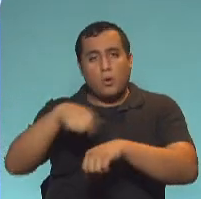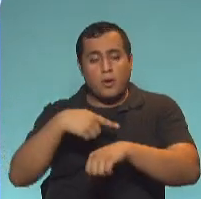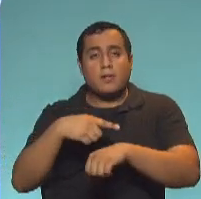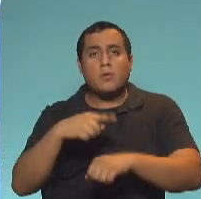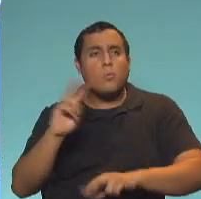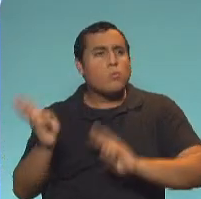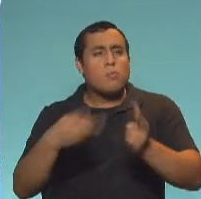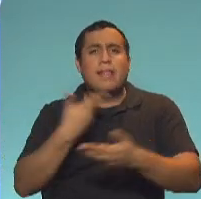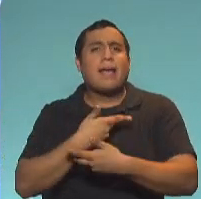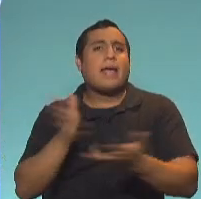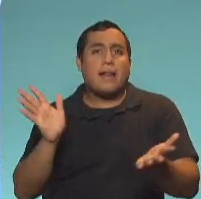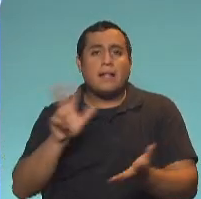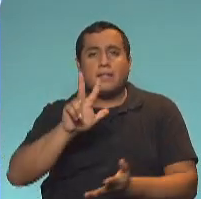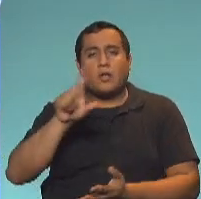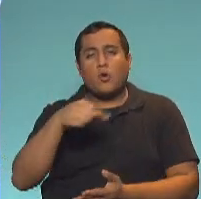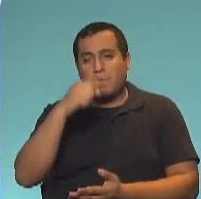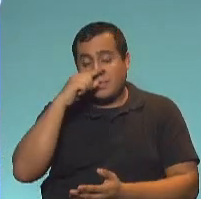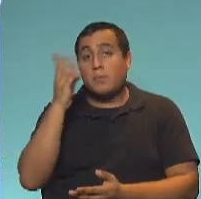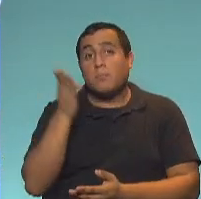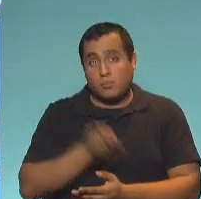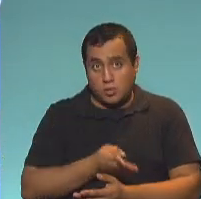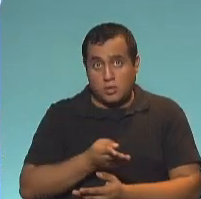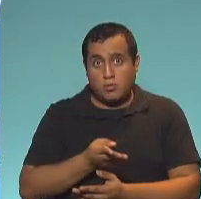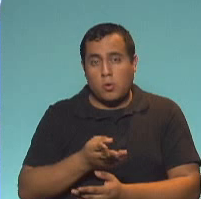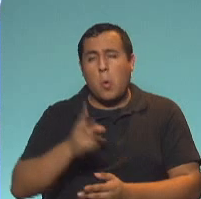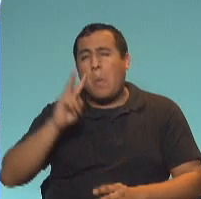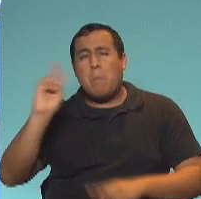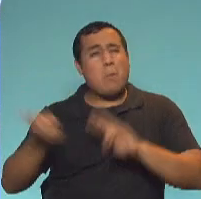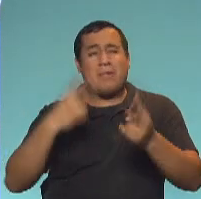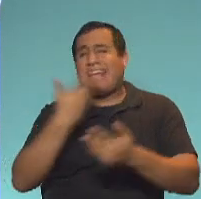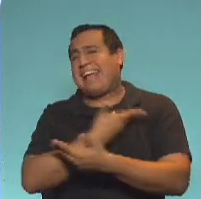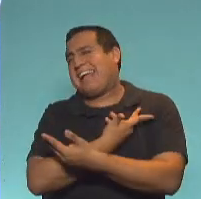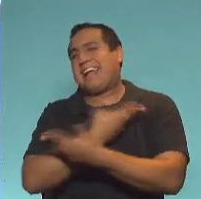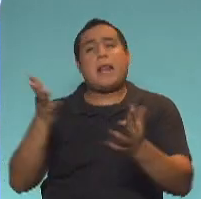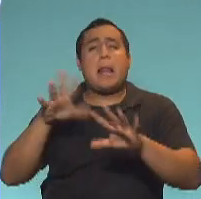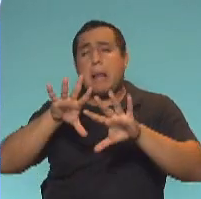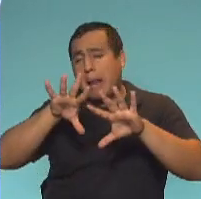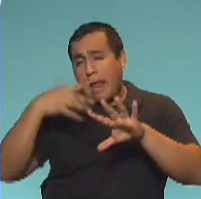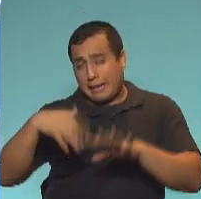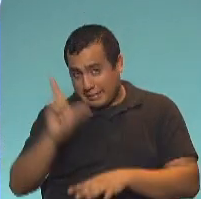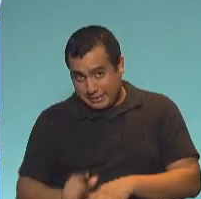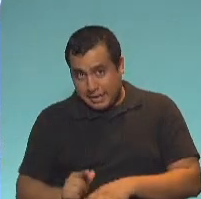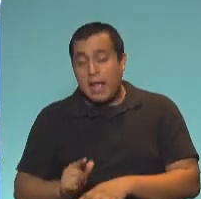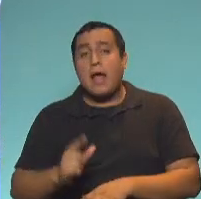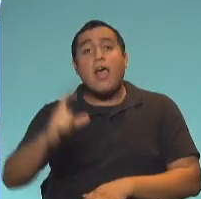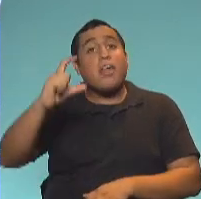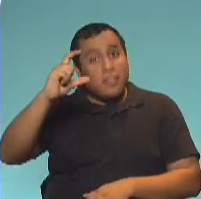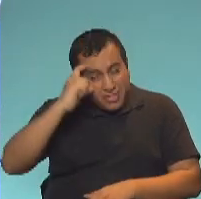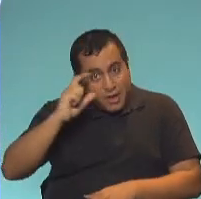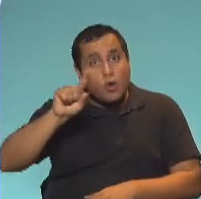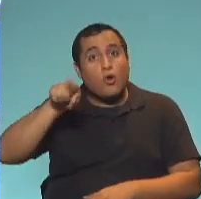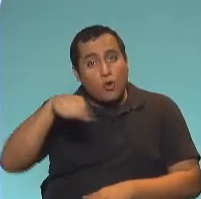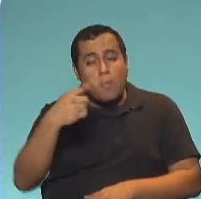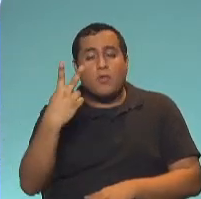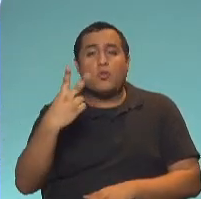de letalidad es del 37 por ciento y la tasa de mortalidad general por coronavirus en argentina es de 10,2 por